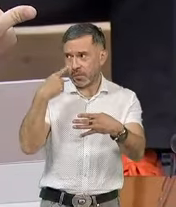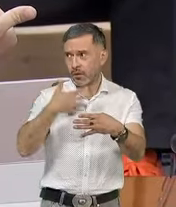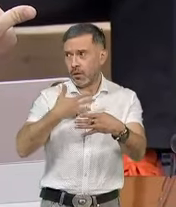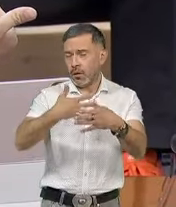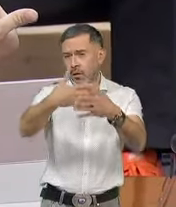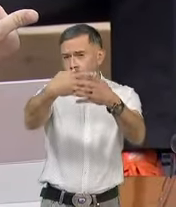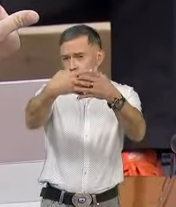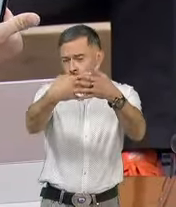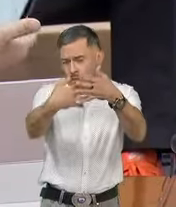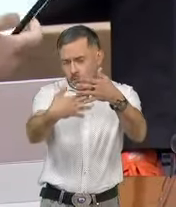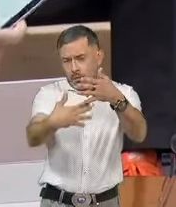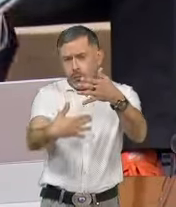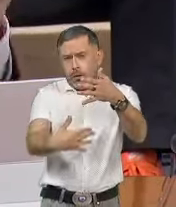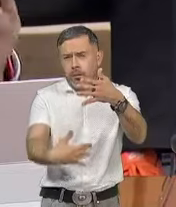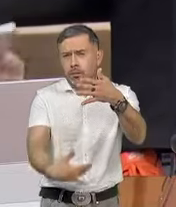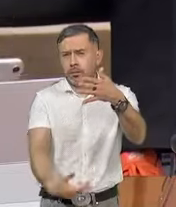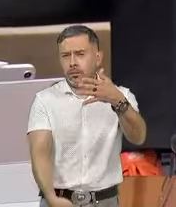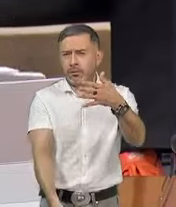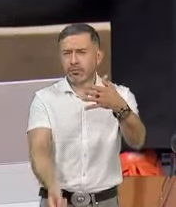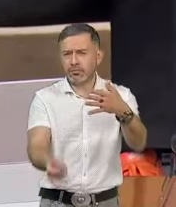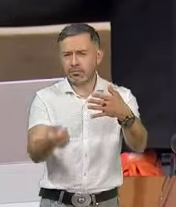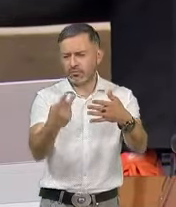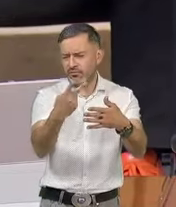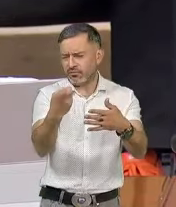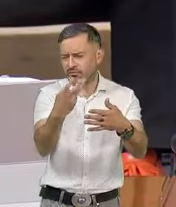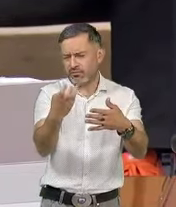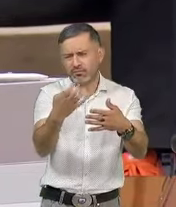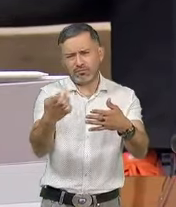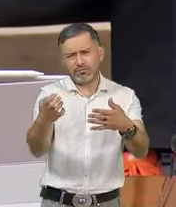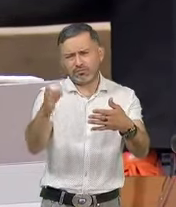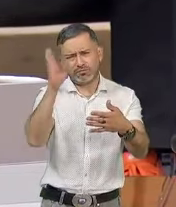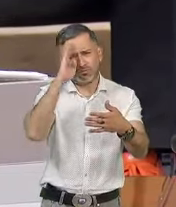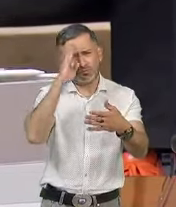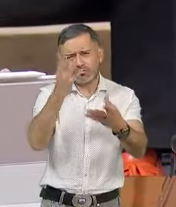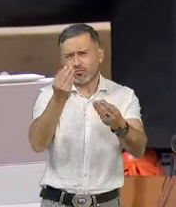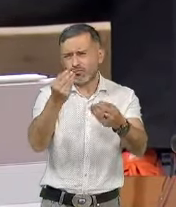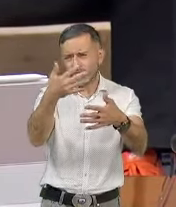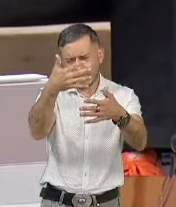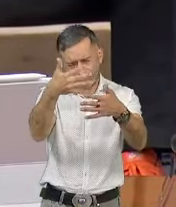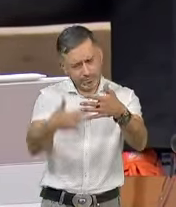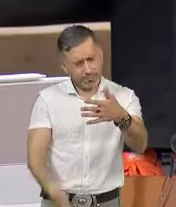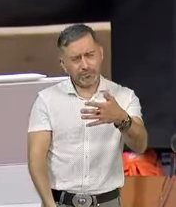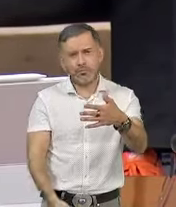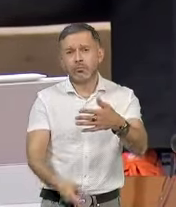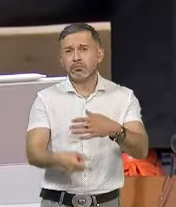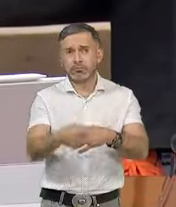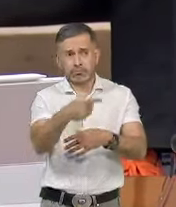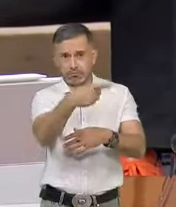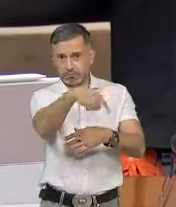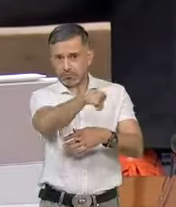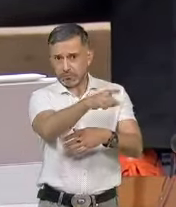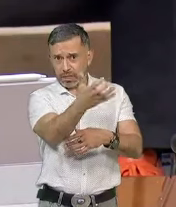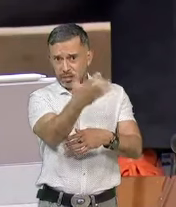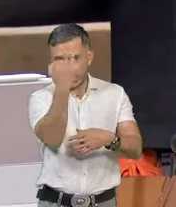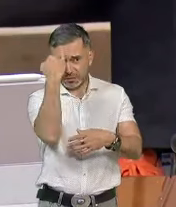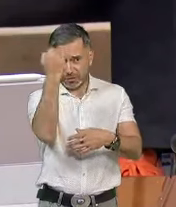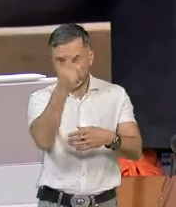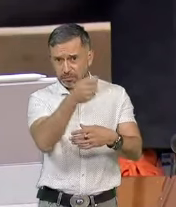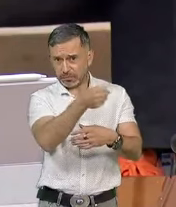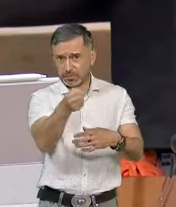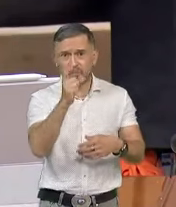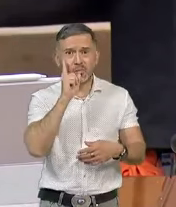resultados y y ellos la propusieron ellos propusieron a Denise merker para moderar el